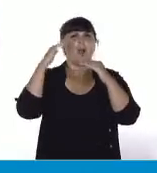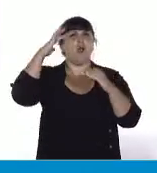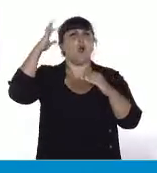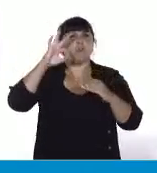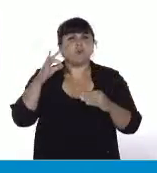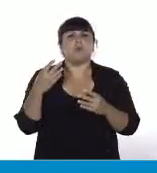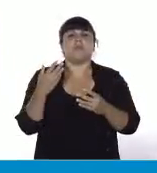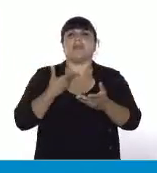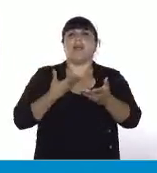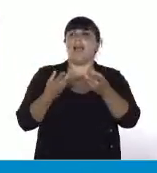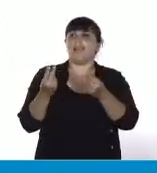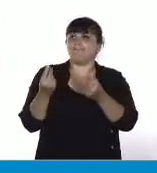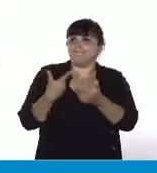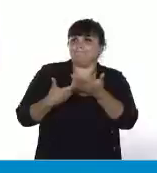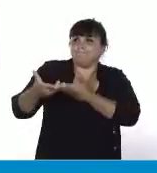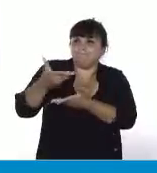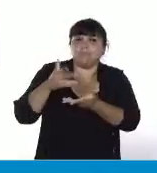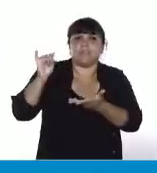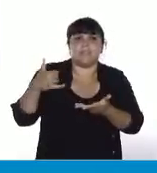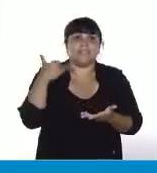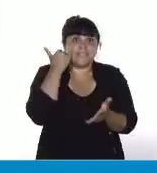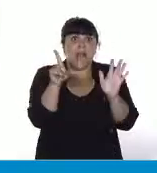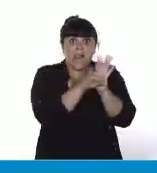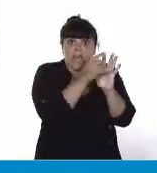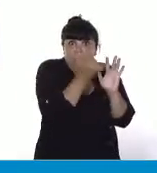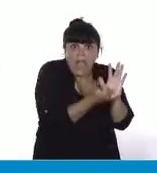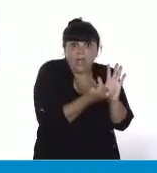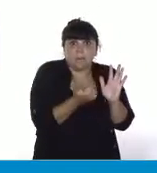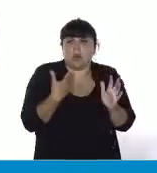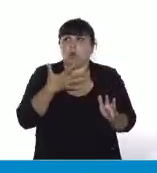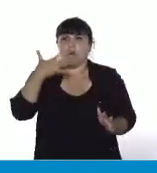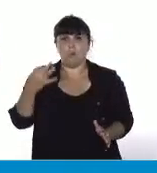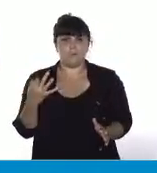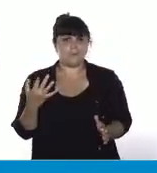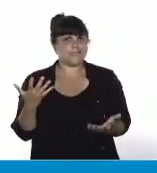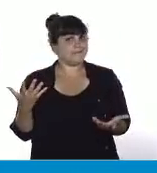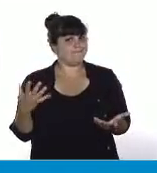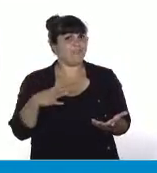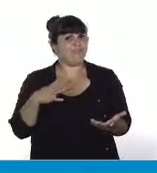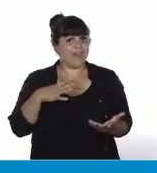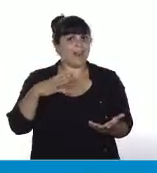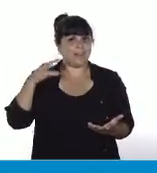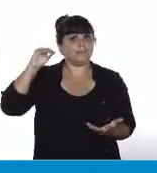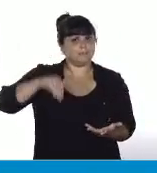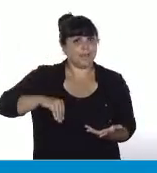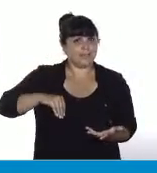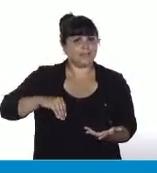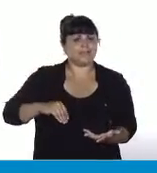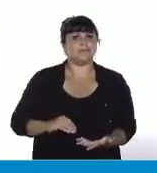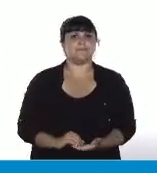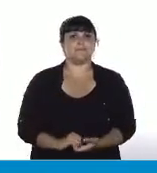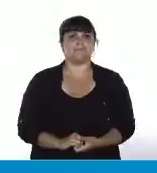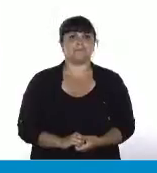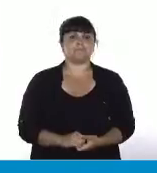muchas veces vemos que ya están legisladas, pero que necesitamos sensibilizarnos.